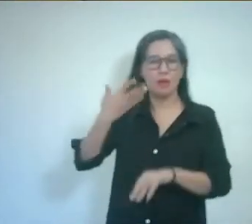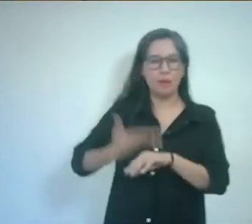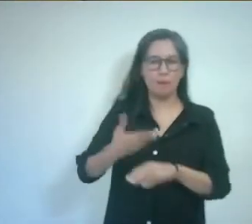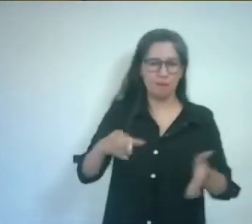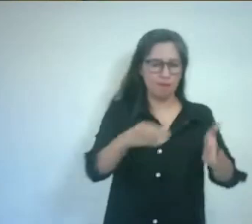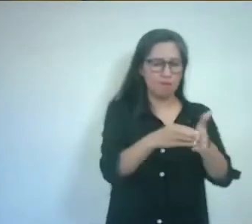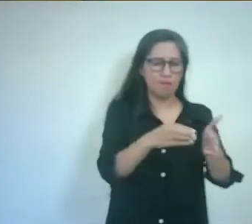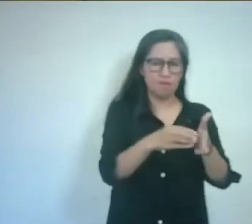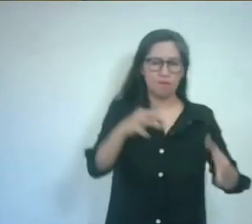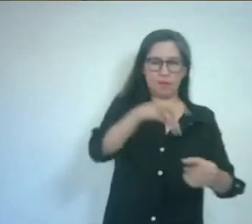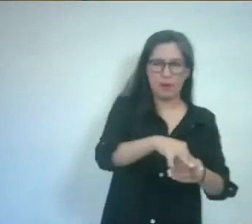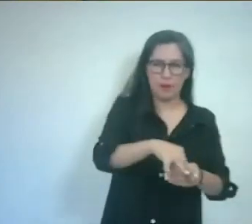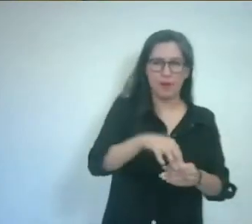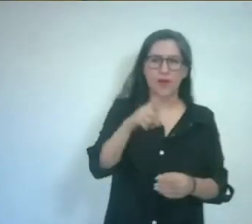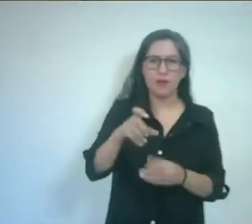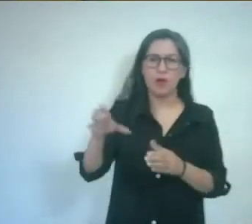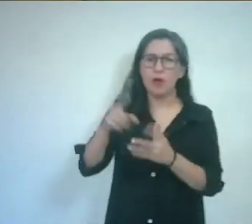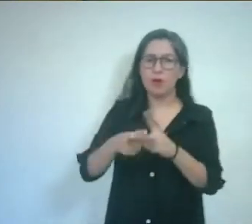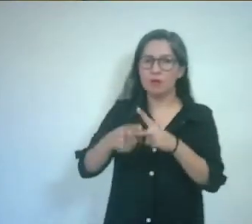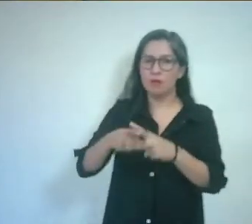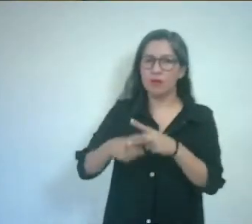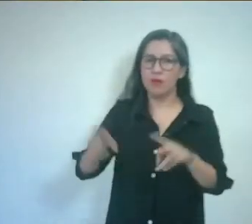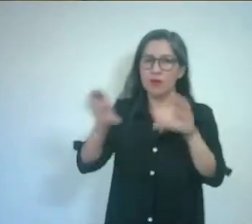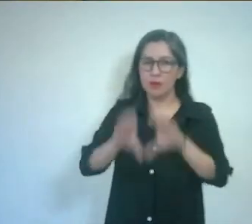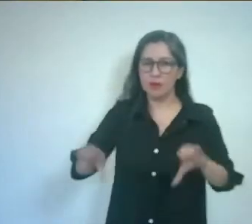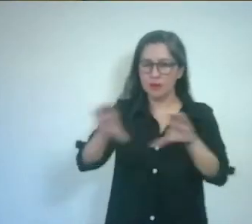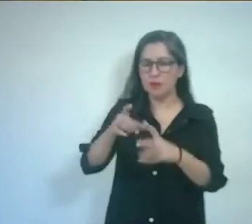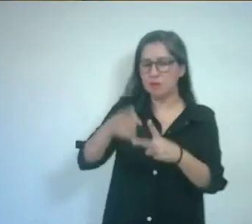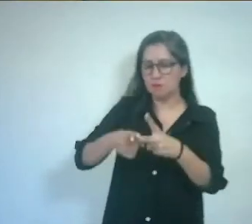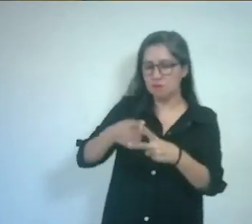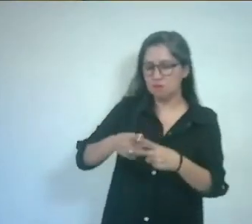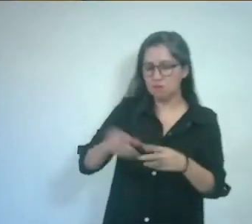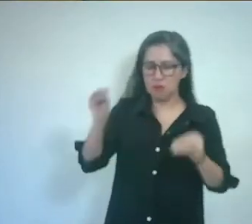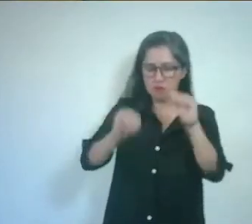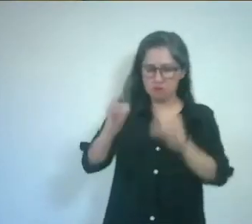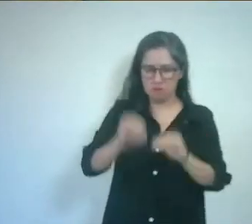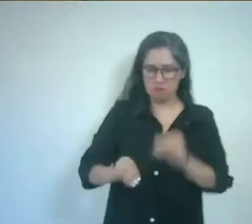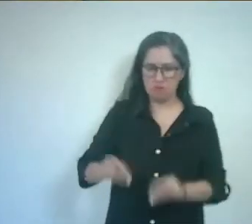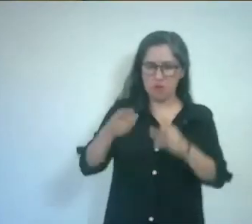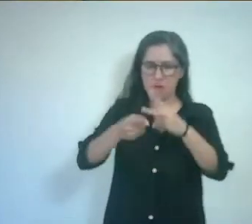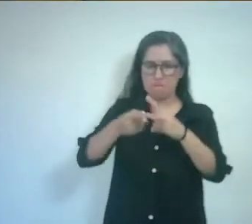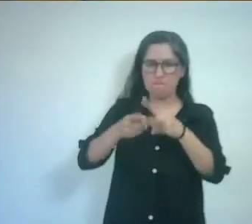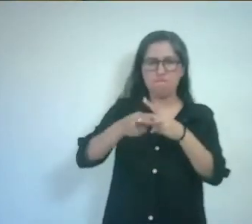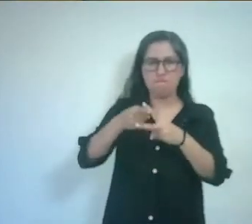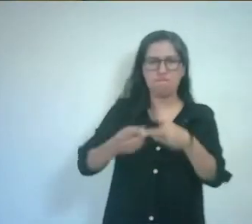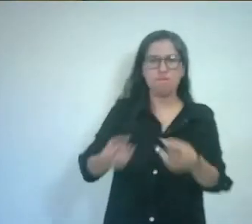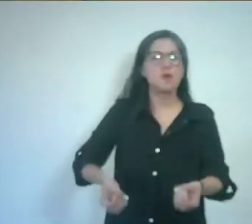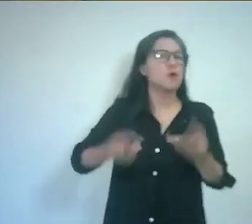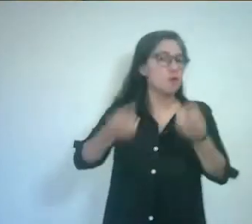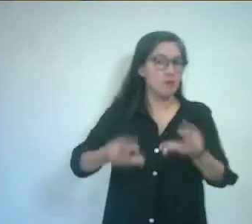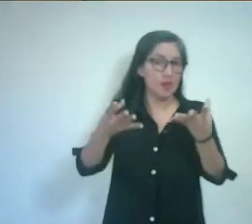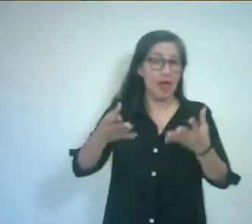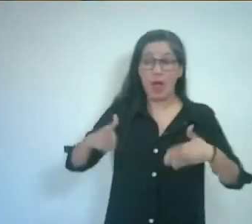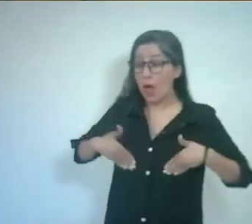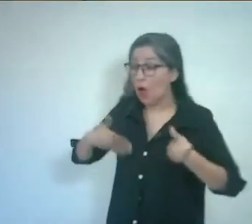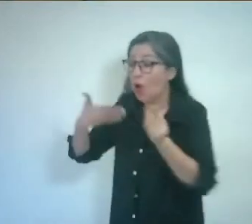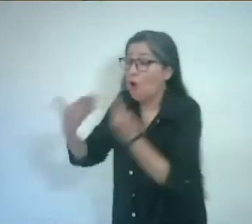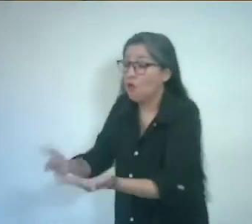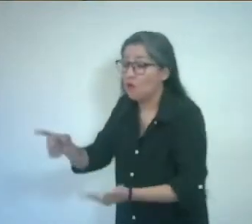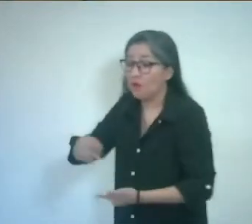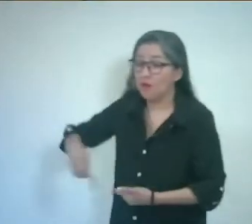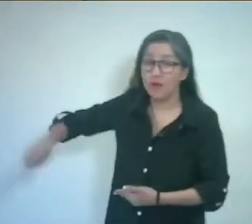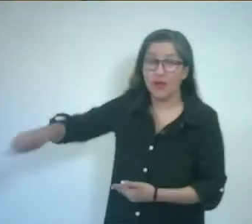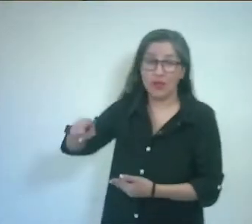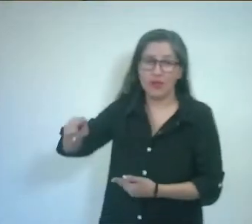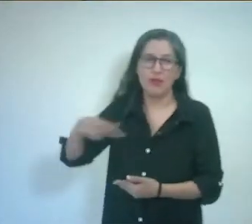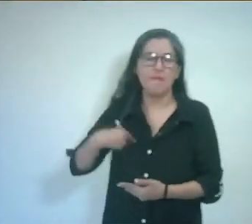de la jornada harán el cómputo de los votos de sus vecinos y vecinas. Confiemos en la ciudadanía y respetemos su honorabilidad